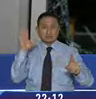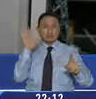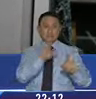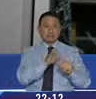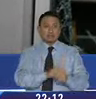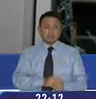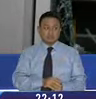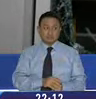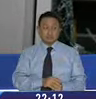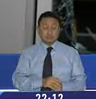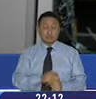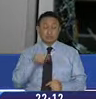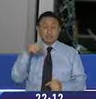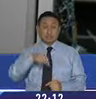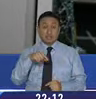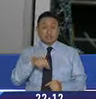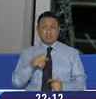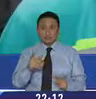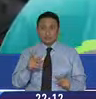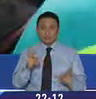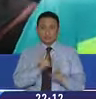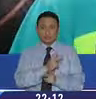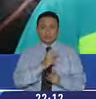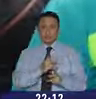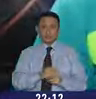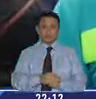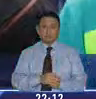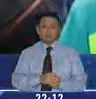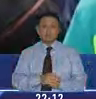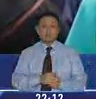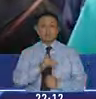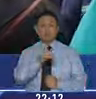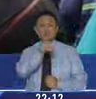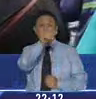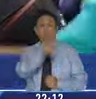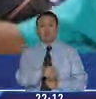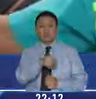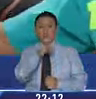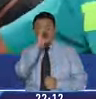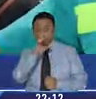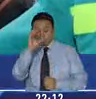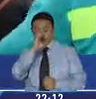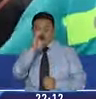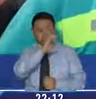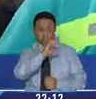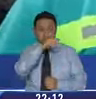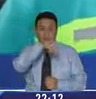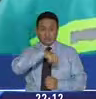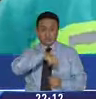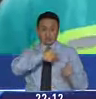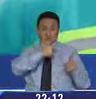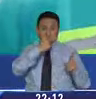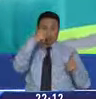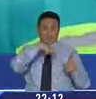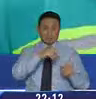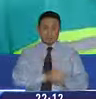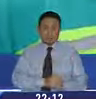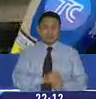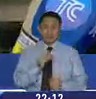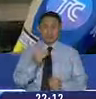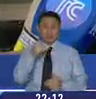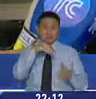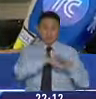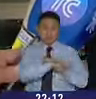el peligro caminaba por los pasillos. Buscaban a un delincuente que lo que iban a rematar, a matar, porque aquí estaba el delincuente